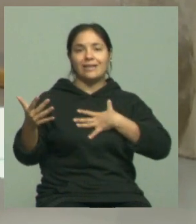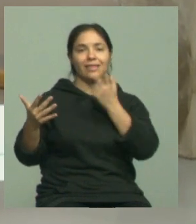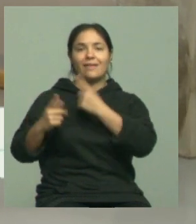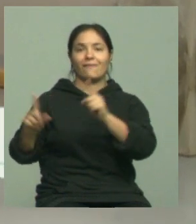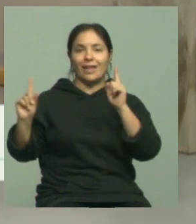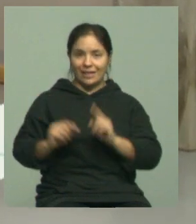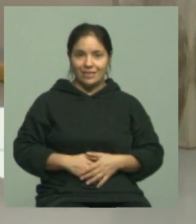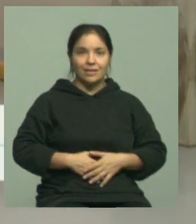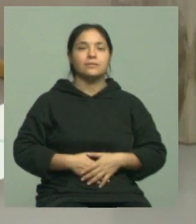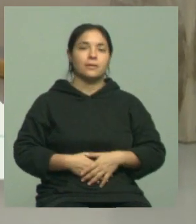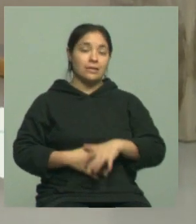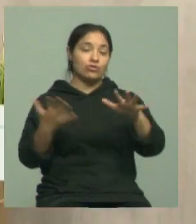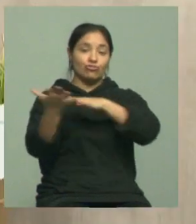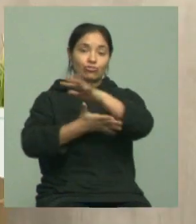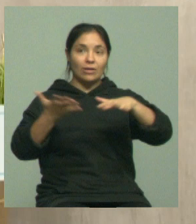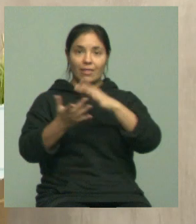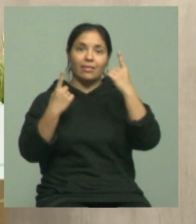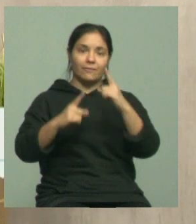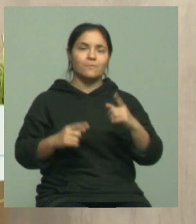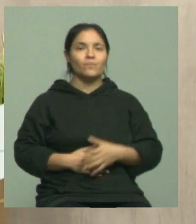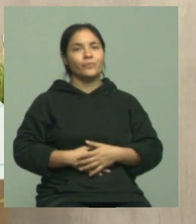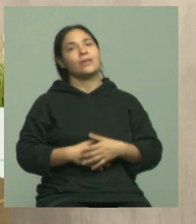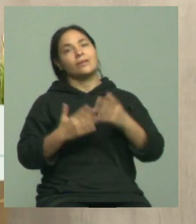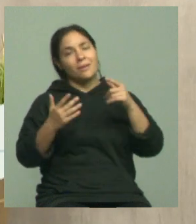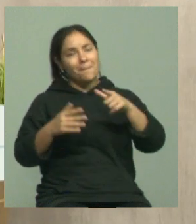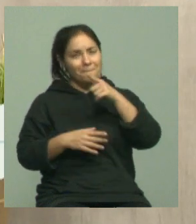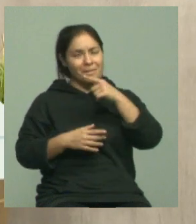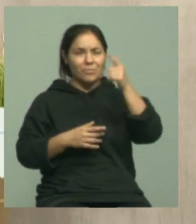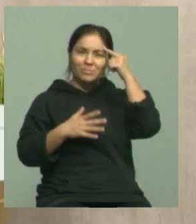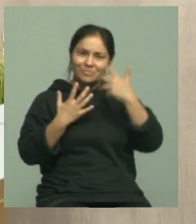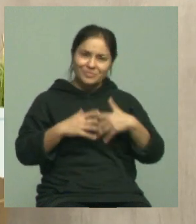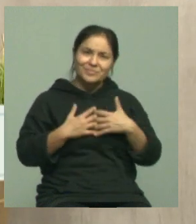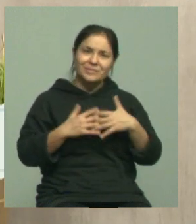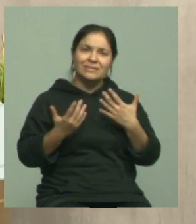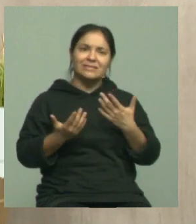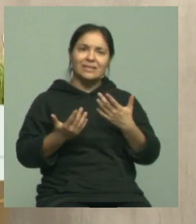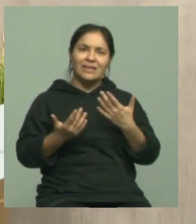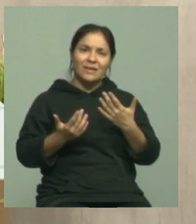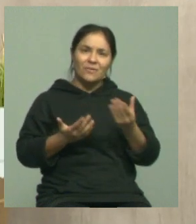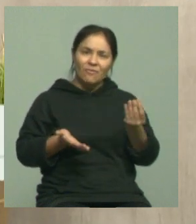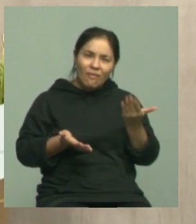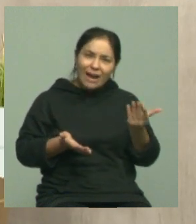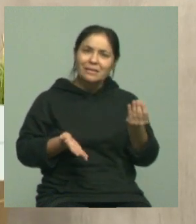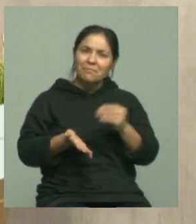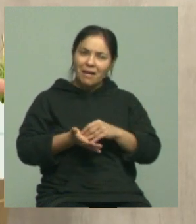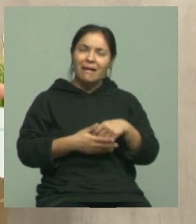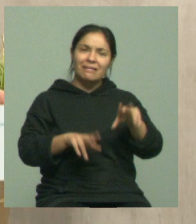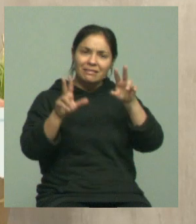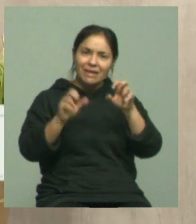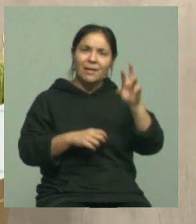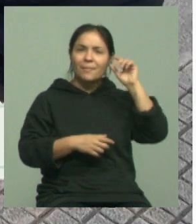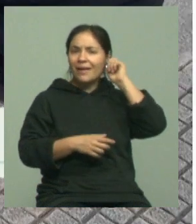Socialmente trae consecuencias. Es como que decimos, todavía tenemos que hablar de el odio a los